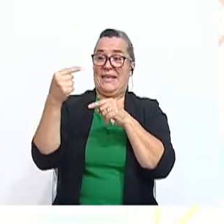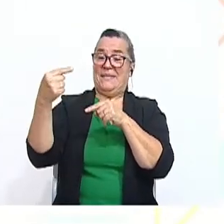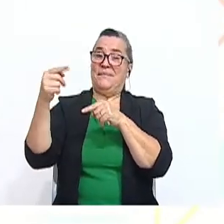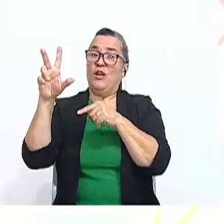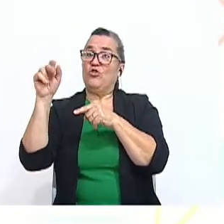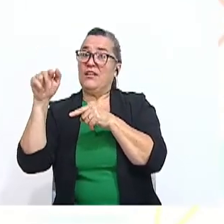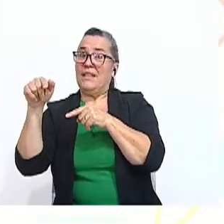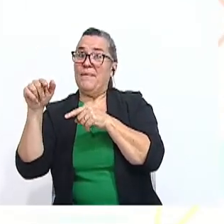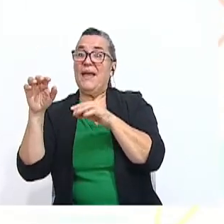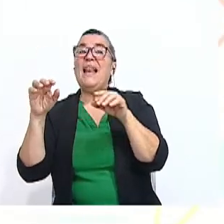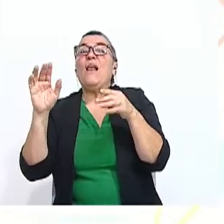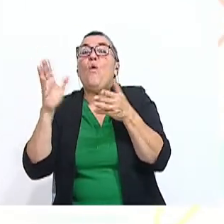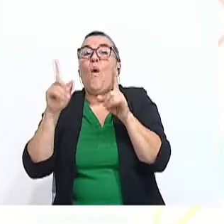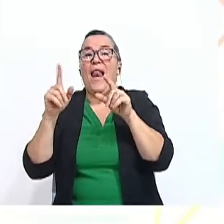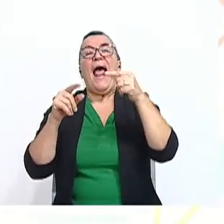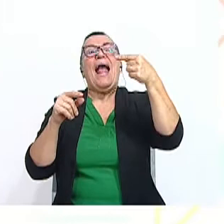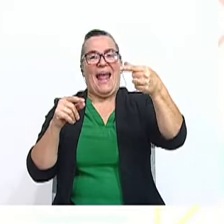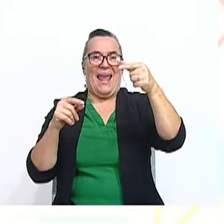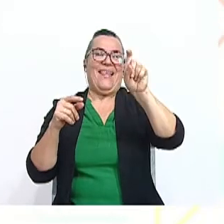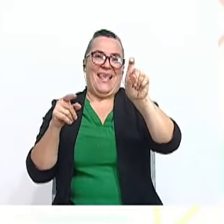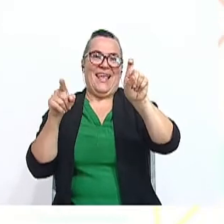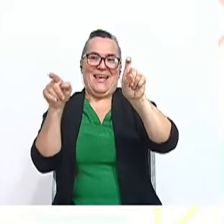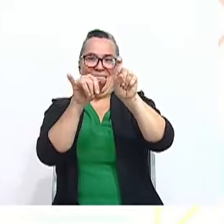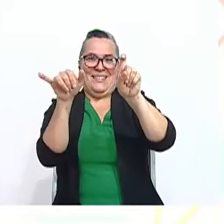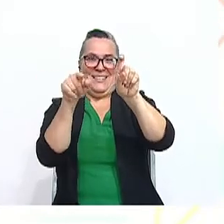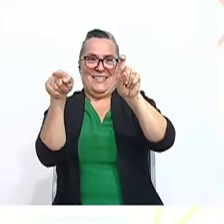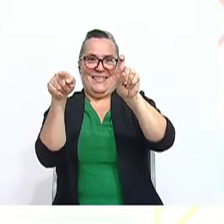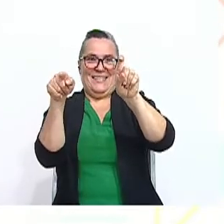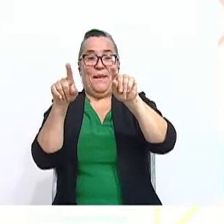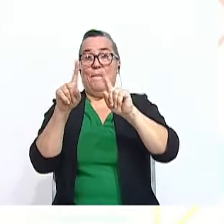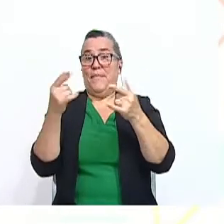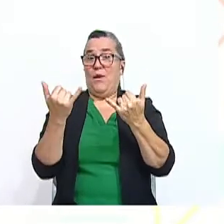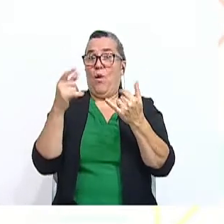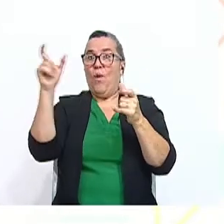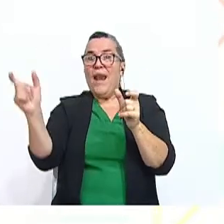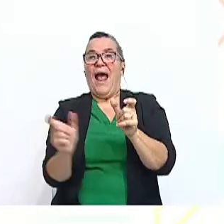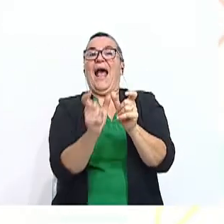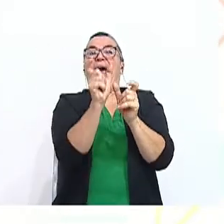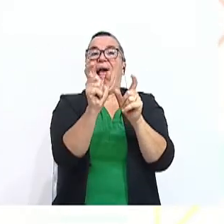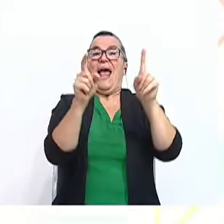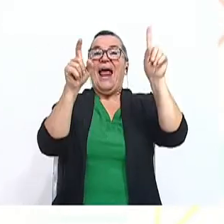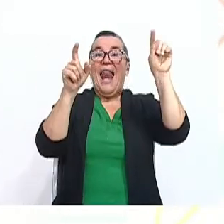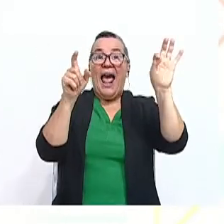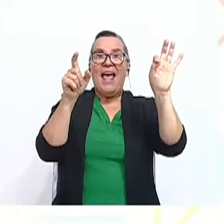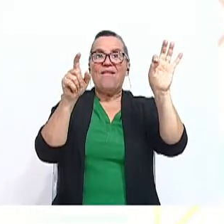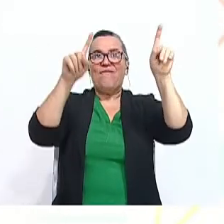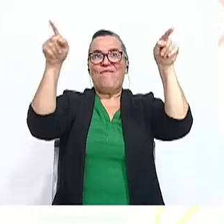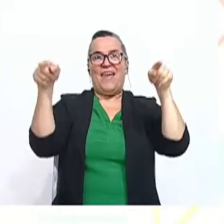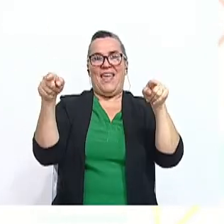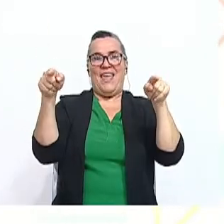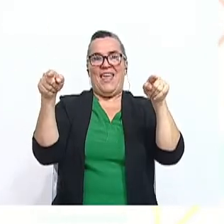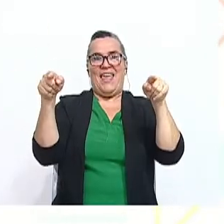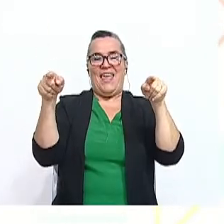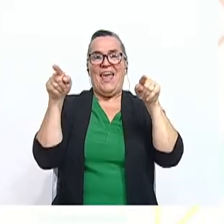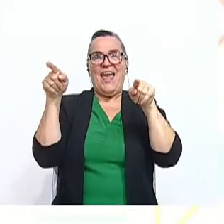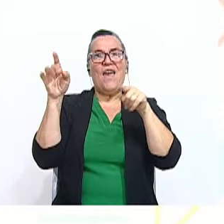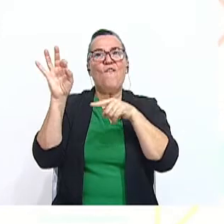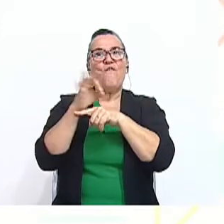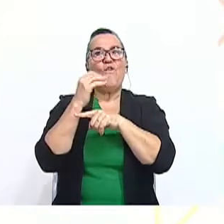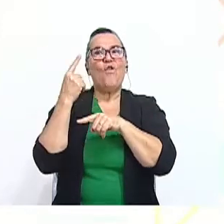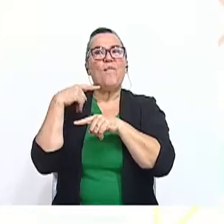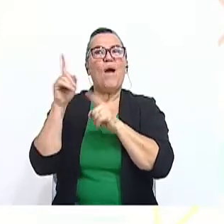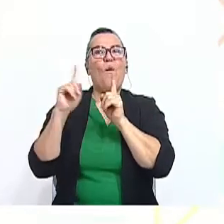30.000 es la función g de x. Pero ahora hay que evaluarlo en la función f. Y recordemos la forma de la función